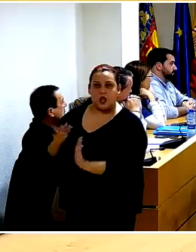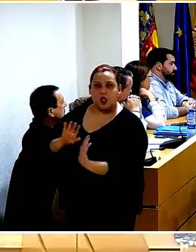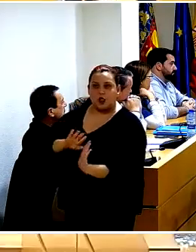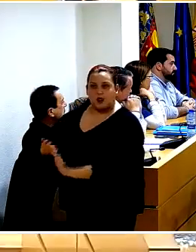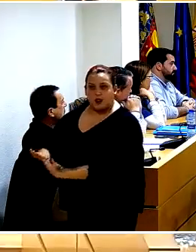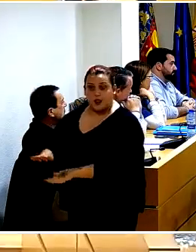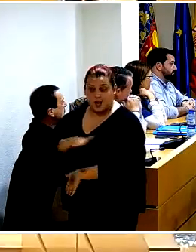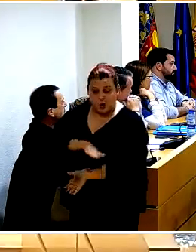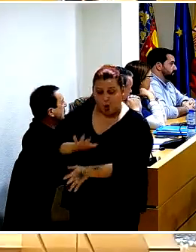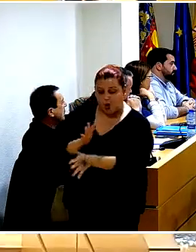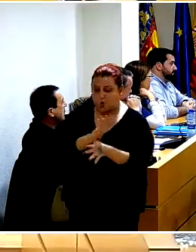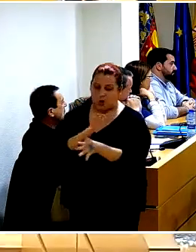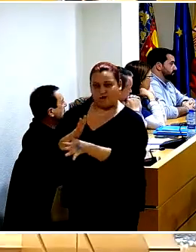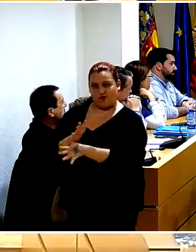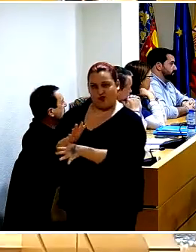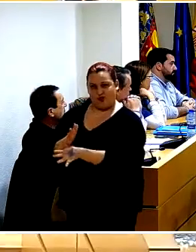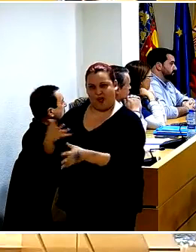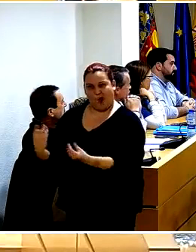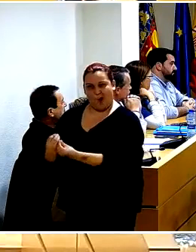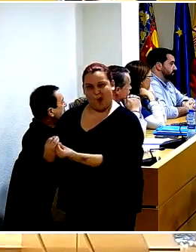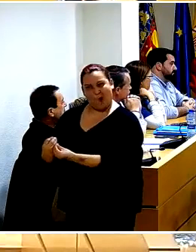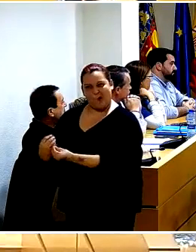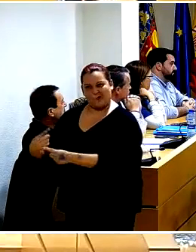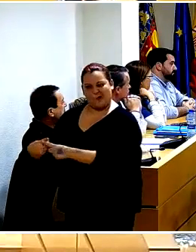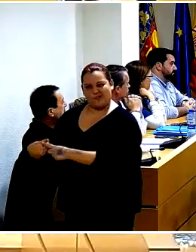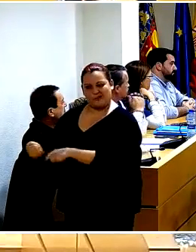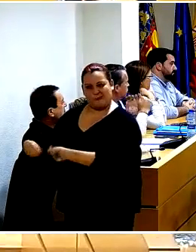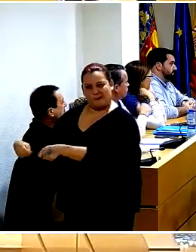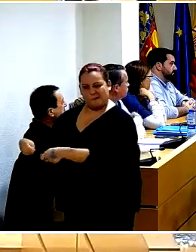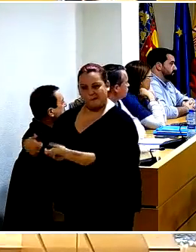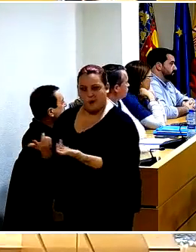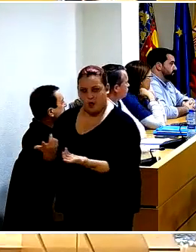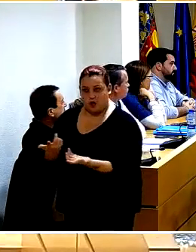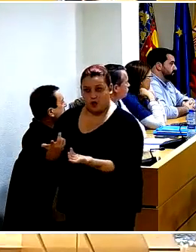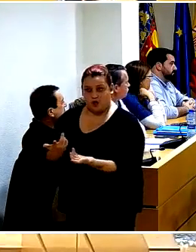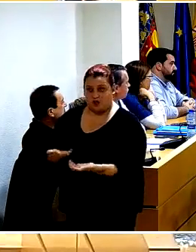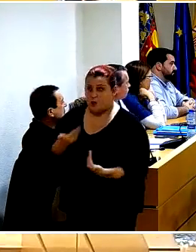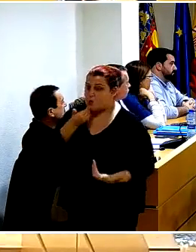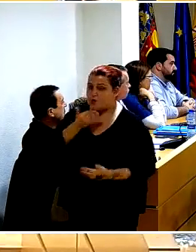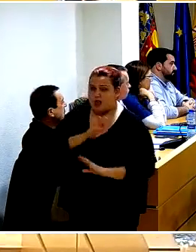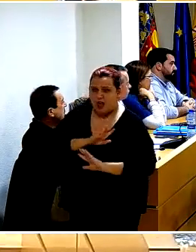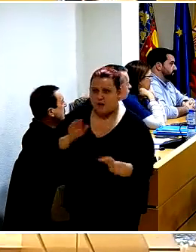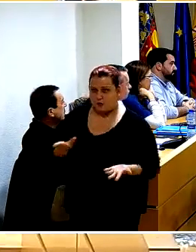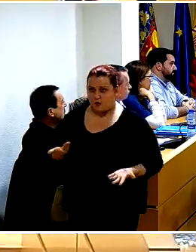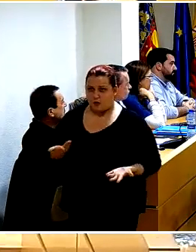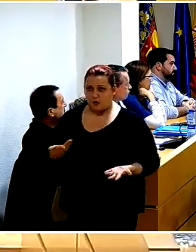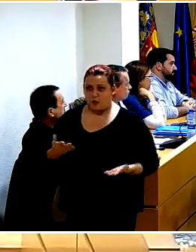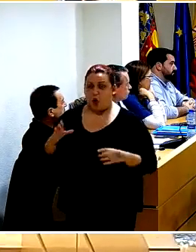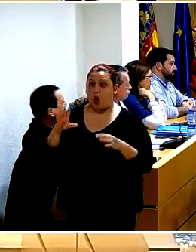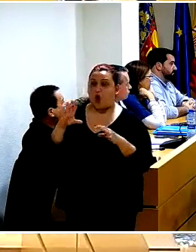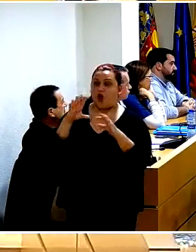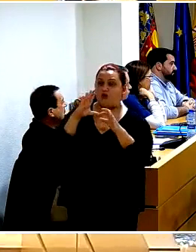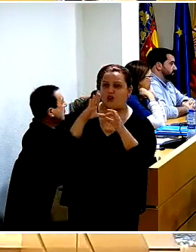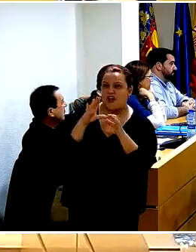el retrete roto en la Plaza Mayor. Esto es un ejemplo del sábado, pero ¿cómo pueden negar ustedes la evidencia? El ciudadano lo acaba de decir, que estamos